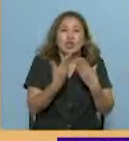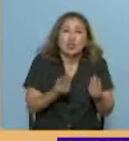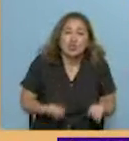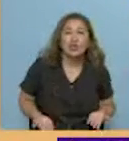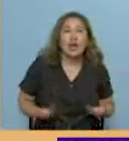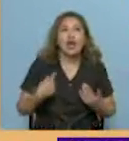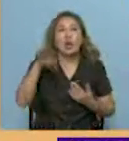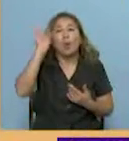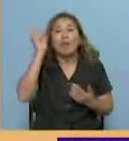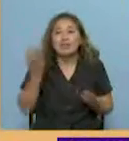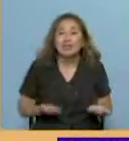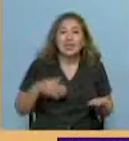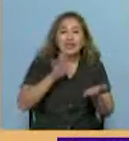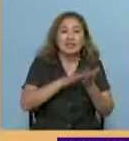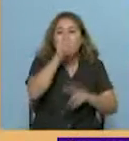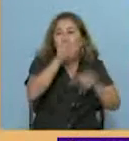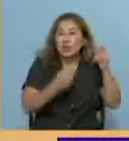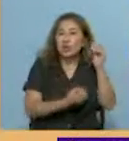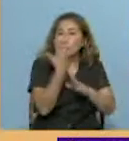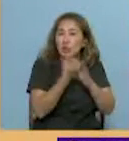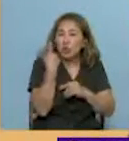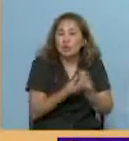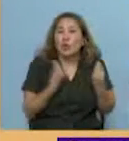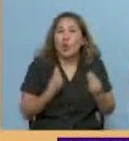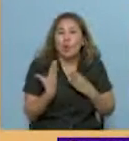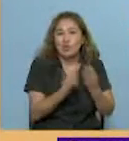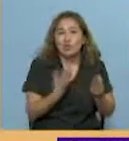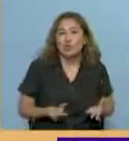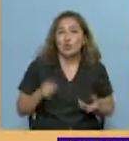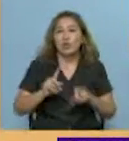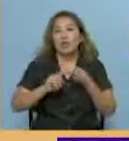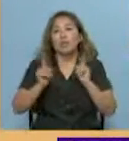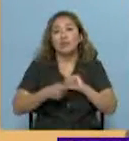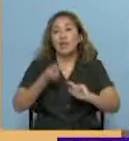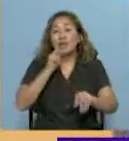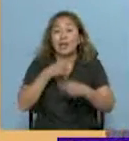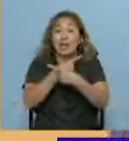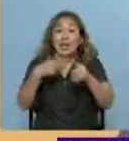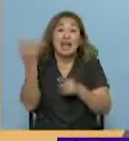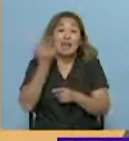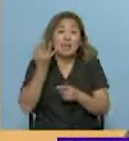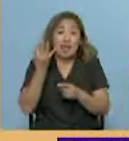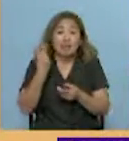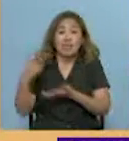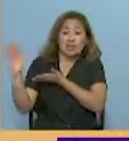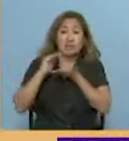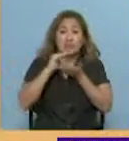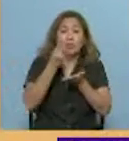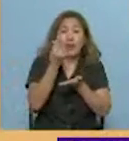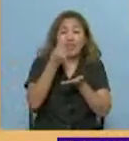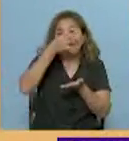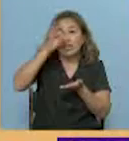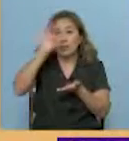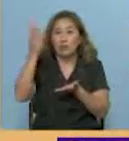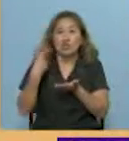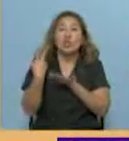merece el sector merece el productor el tema del replanteo de lo que son los destinos recursos el fondo especial del tabaco del 20 por